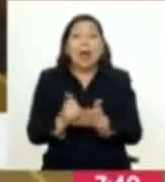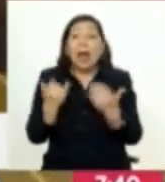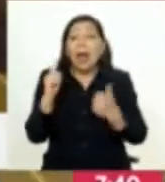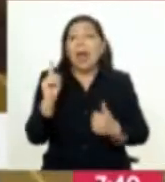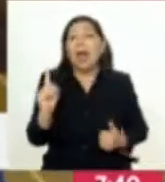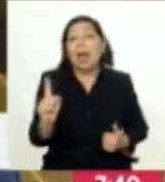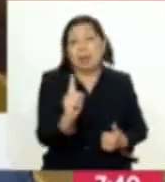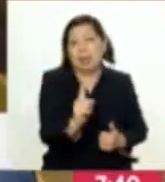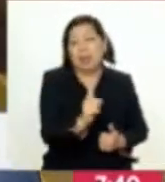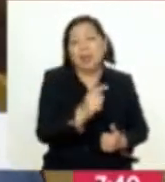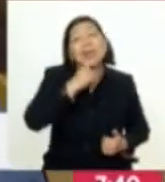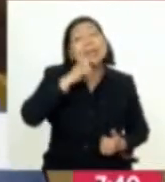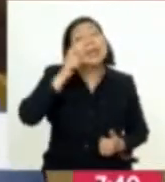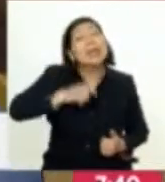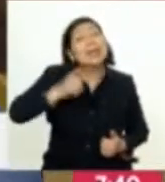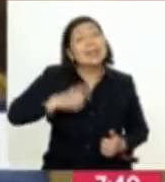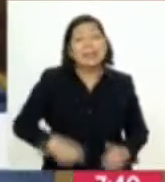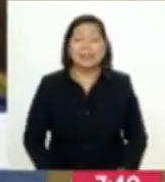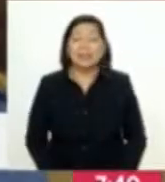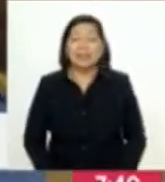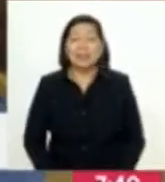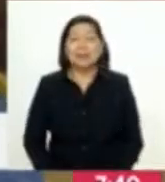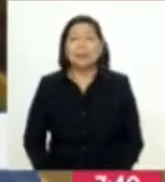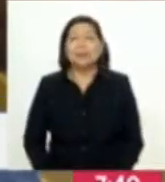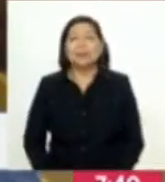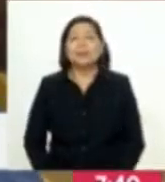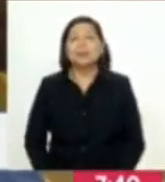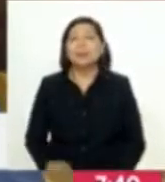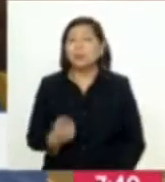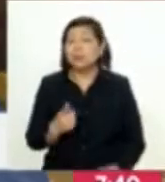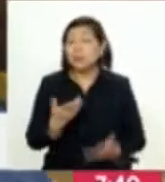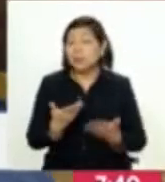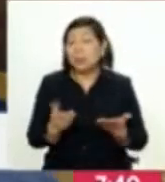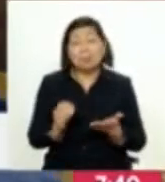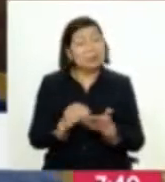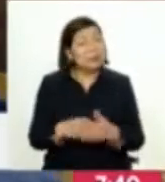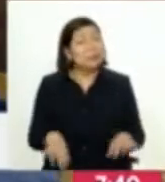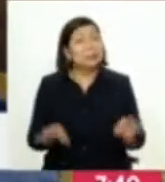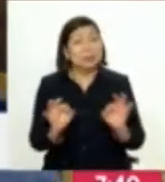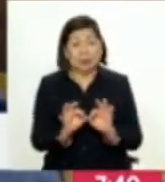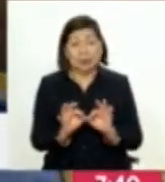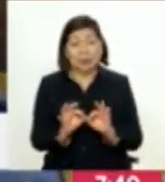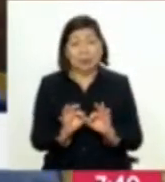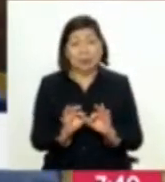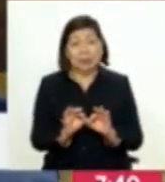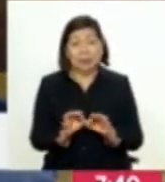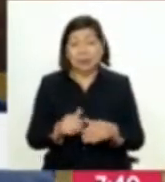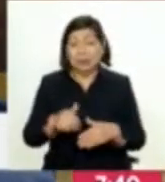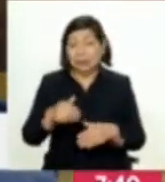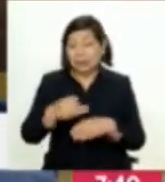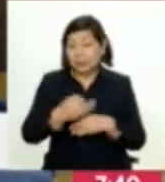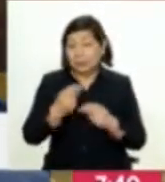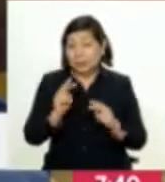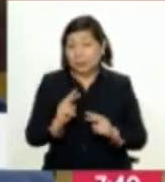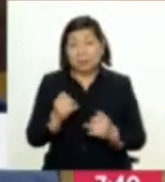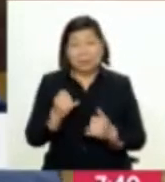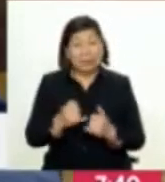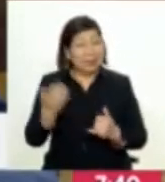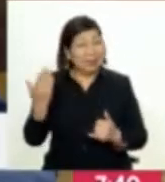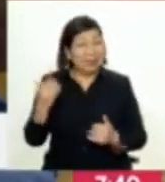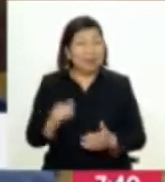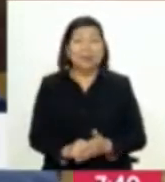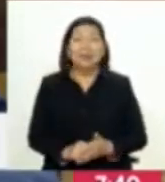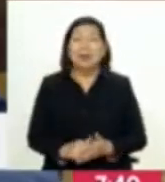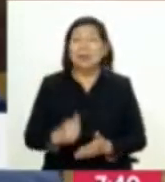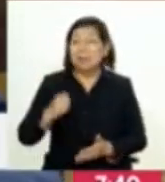cada contexto regional. Termino con lo siguiente. Un elemento clave en el proceso electoral regional que acabamos de terminar,